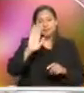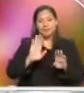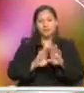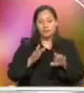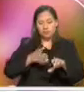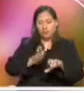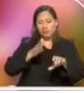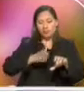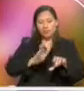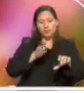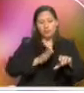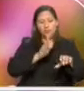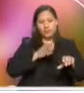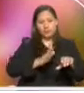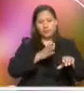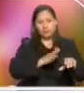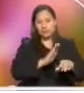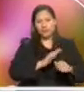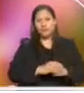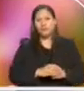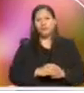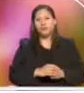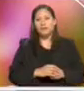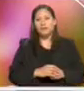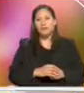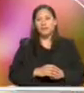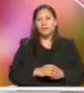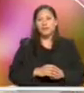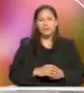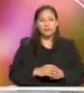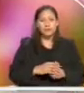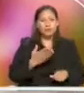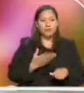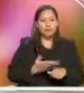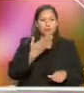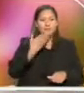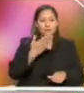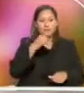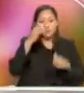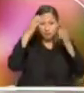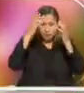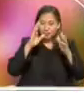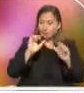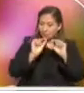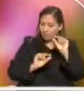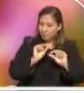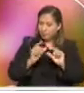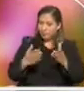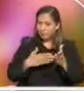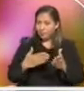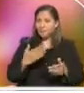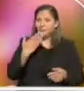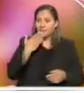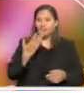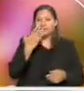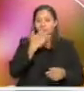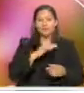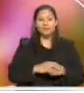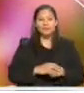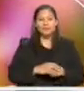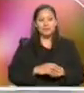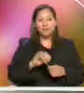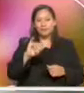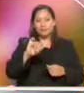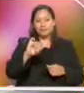fileteado, como ustedes quieran, ¿no? muy bien, Les chef. quedan estas como tiritas. Pues ya nos está Sí, quedando las esta receta, ¿eh?